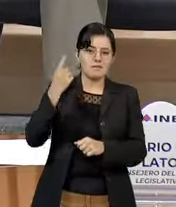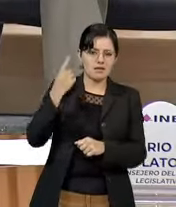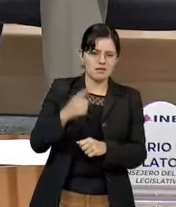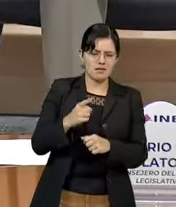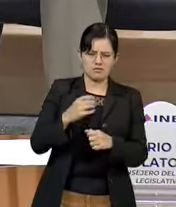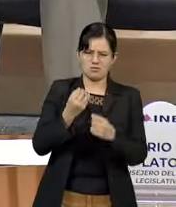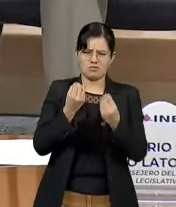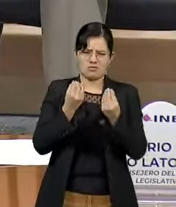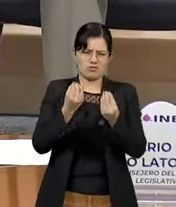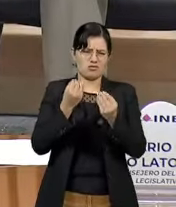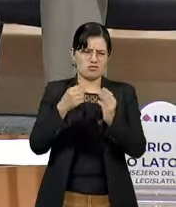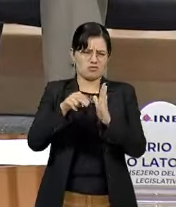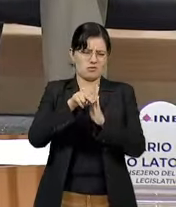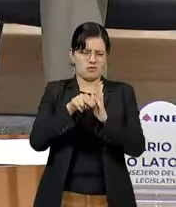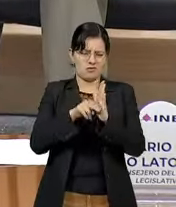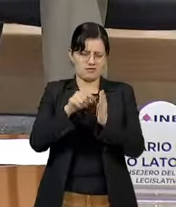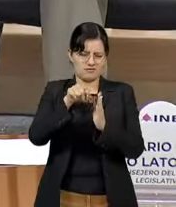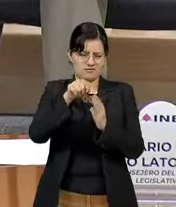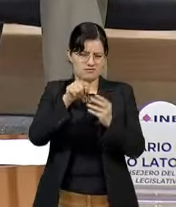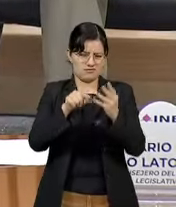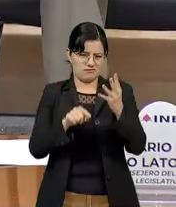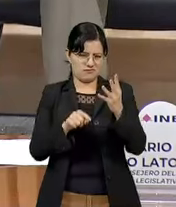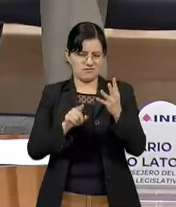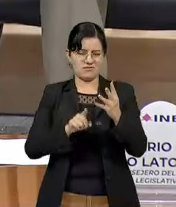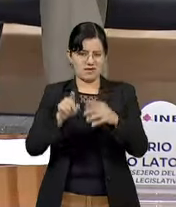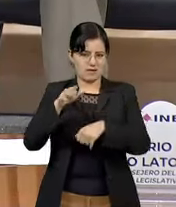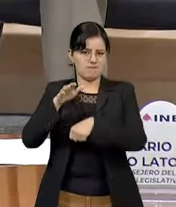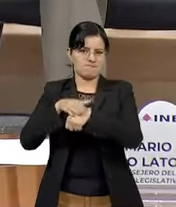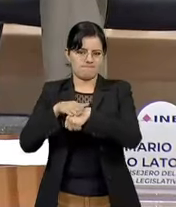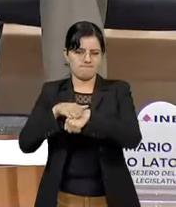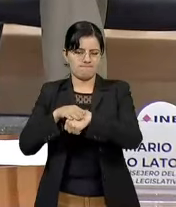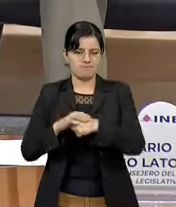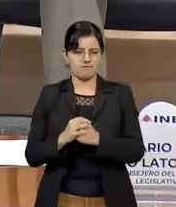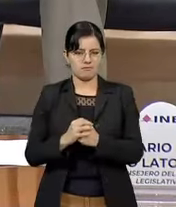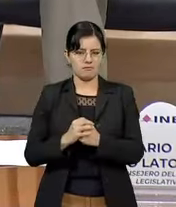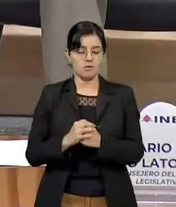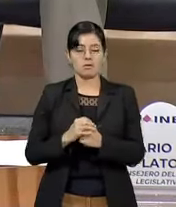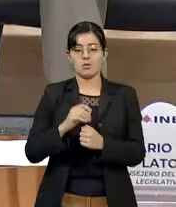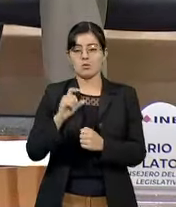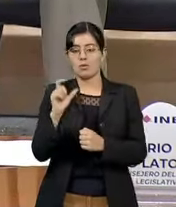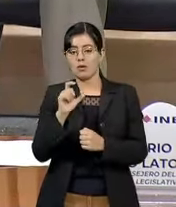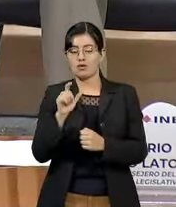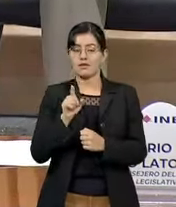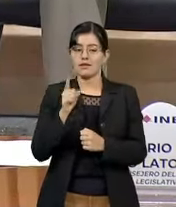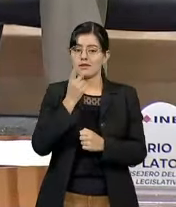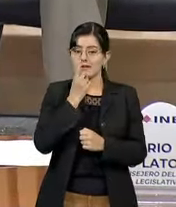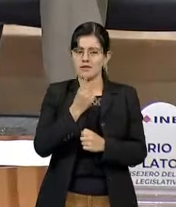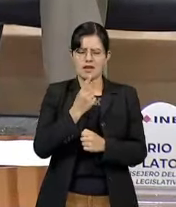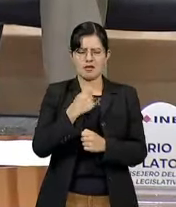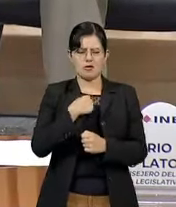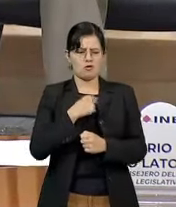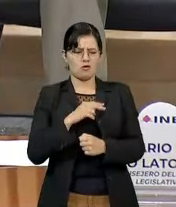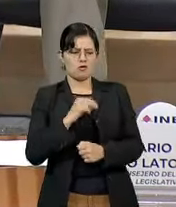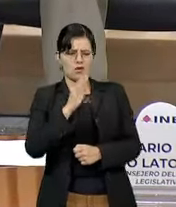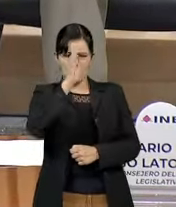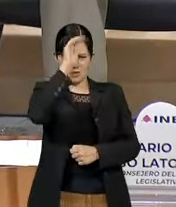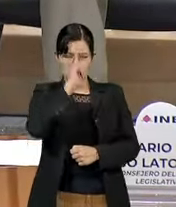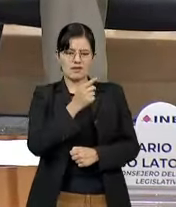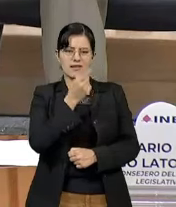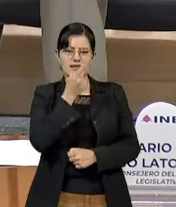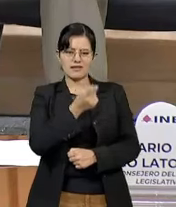cantidad enorme de medidas cautelares cuando él se quejó el famoso Ya